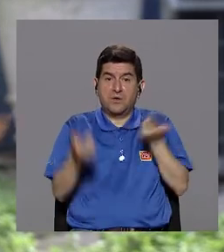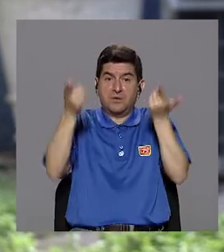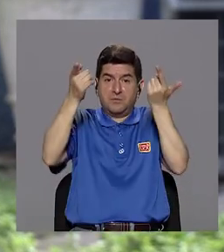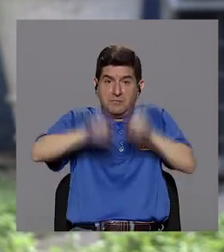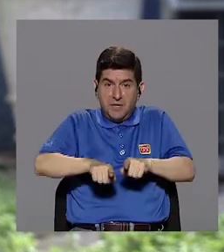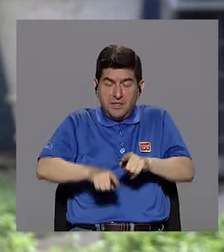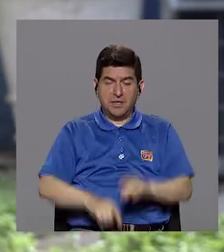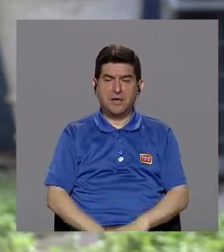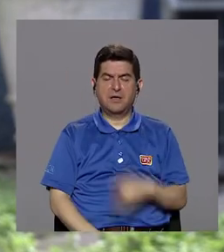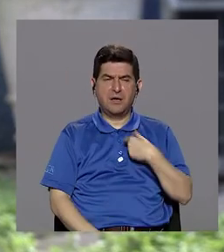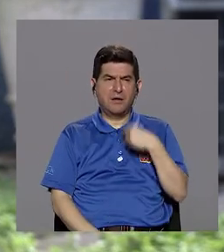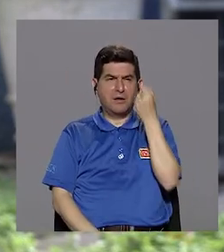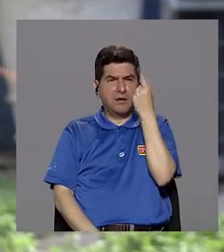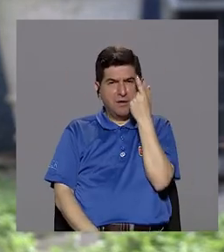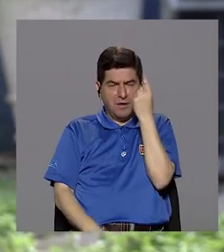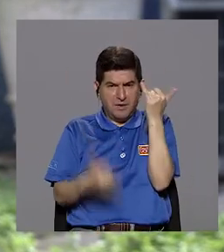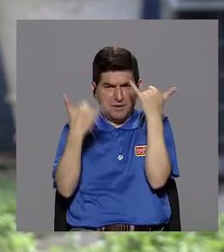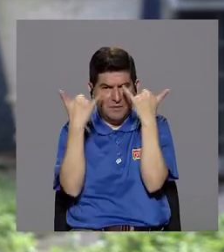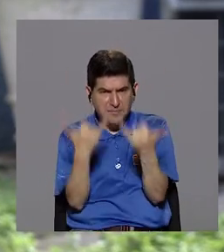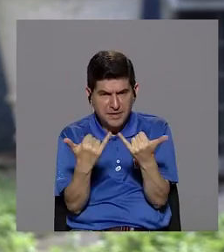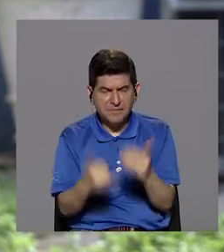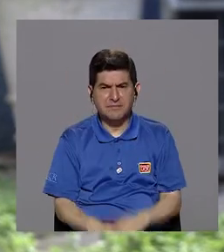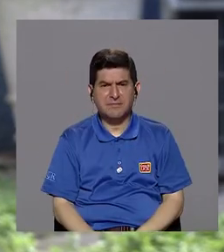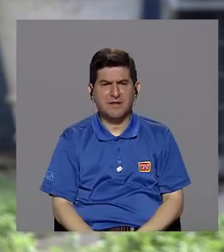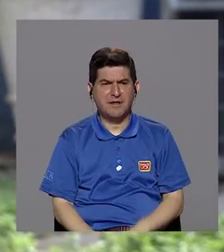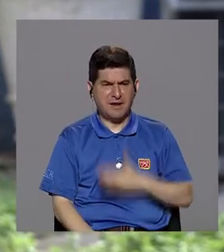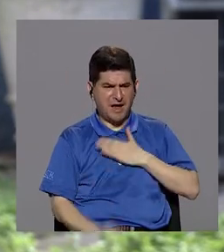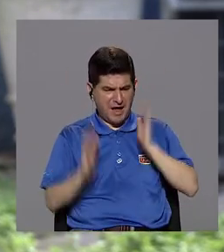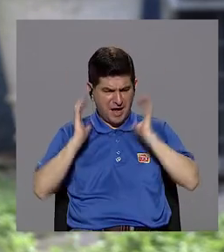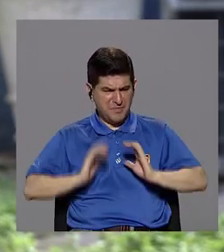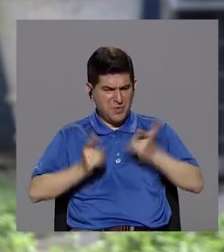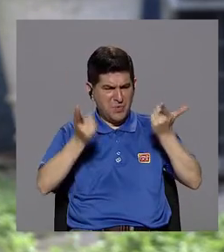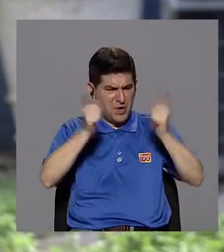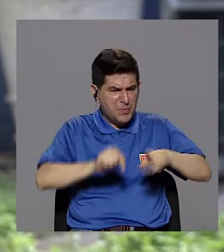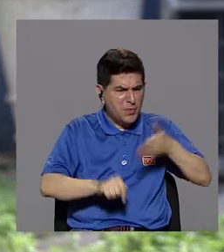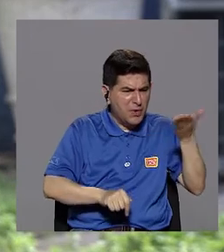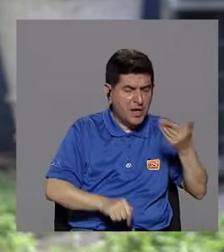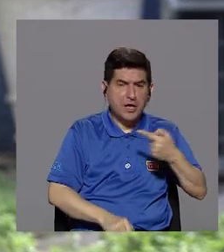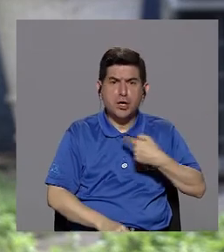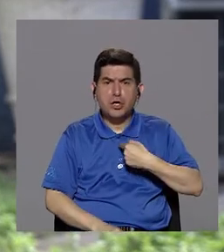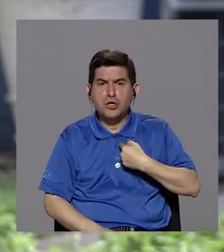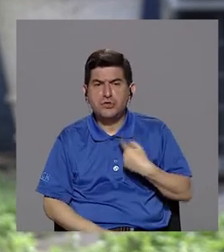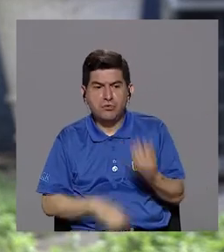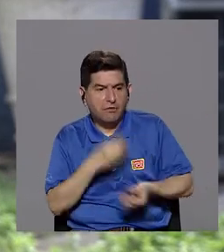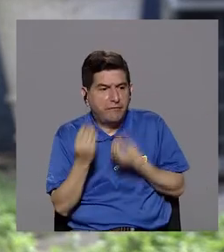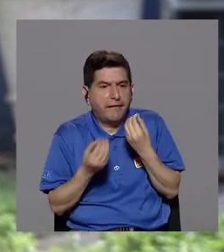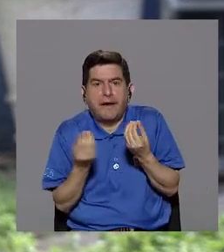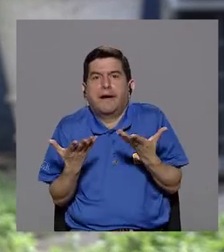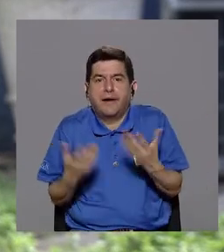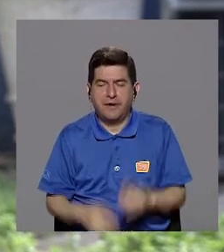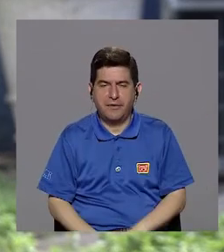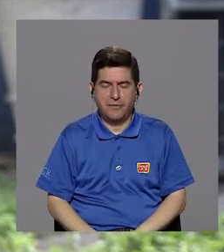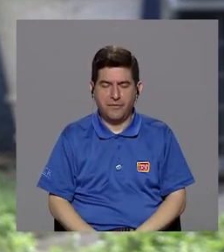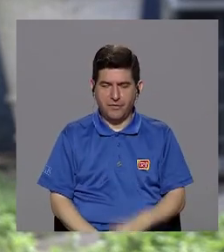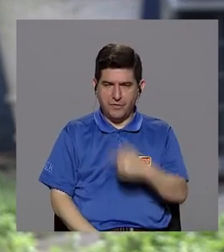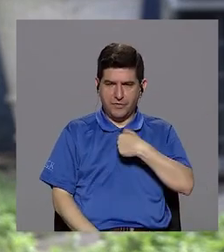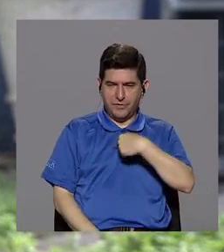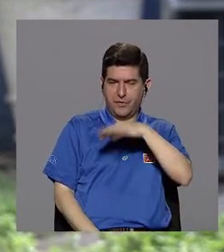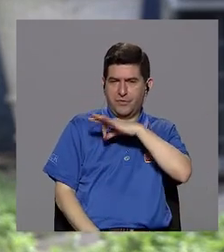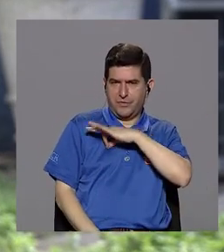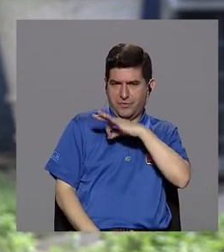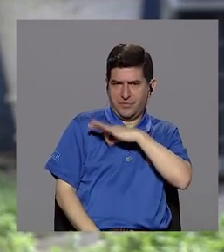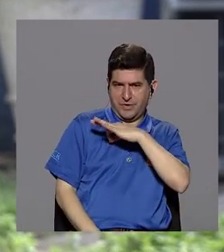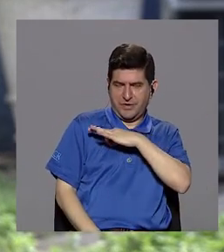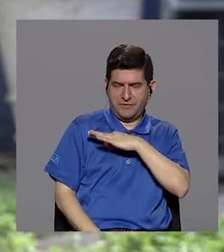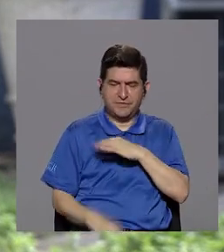y he logrado comprender acá qué le estaba pasando a mi cuerpo y qué puedo estar haciendo para favorecer un